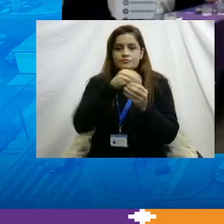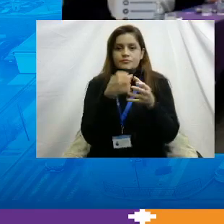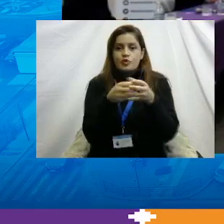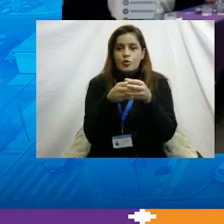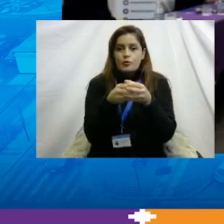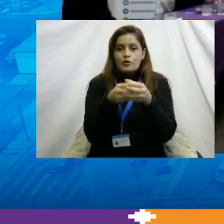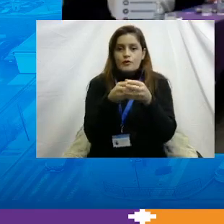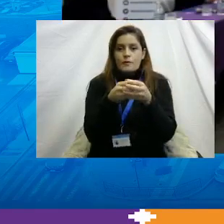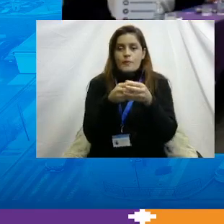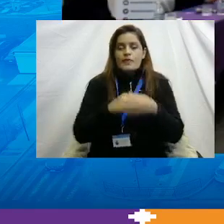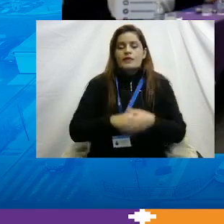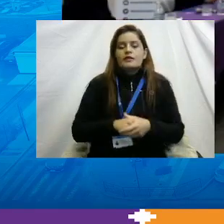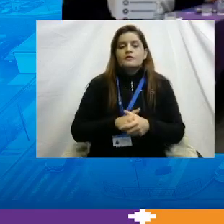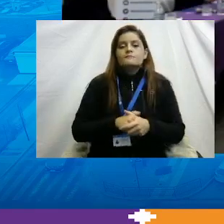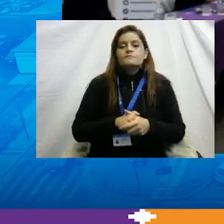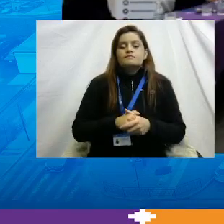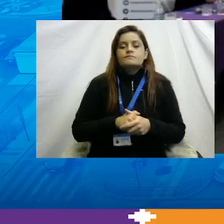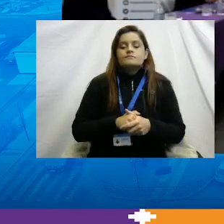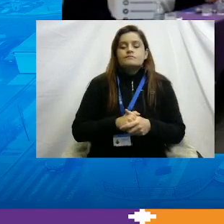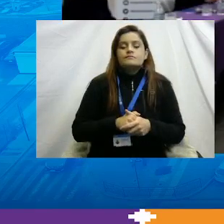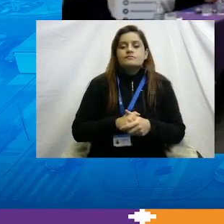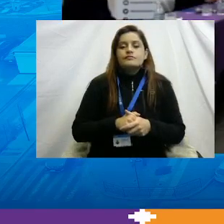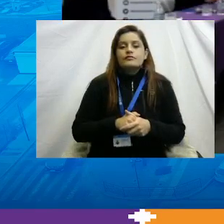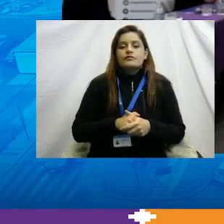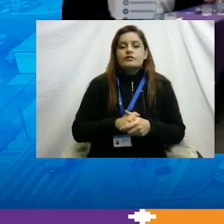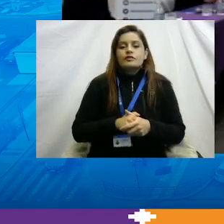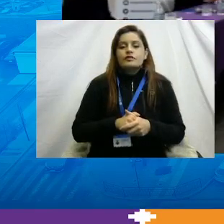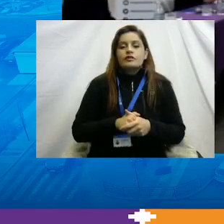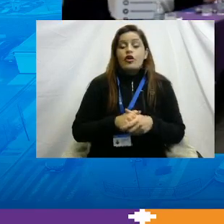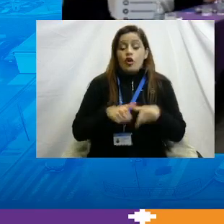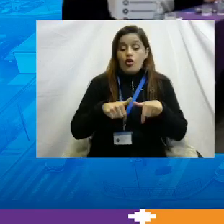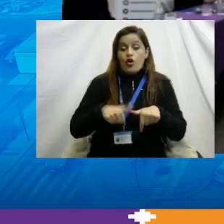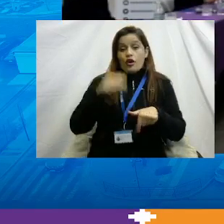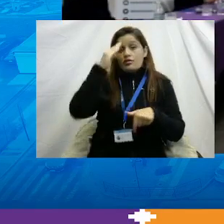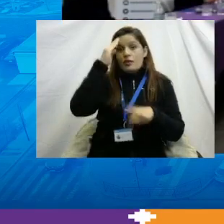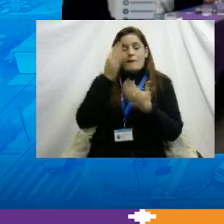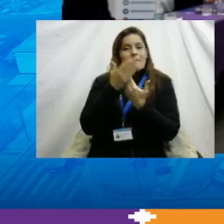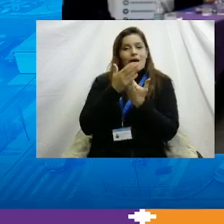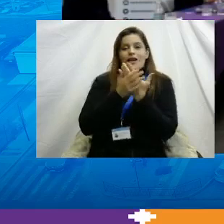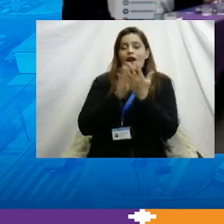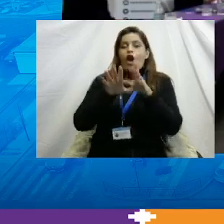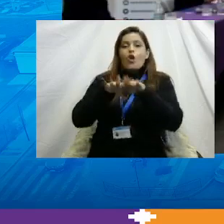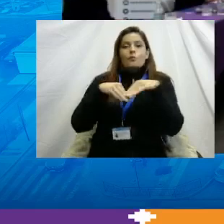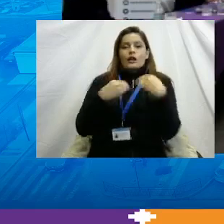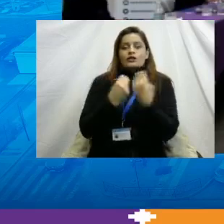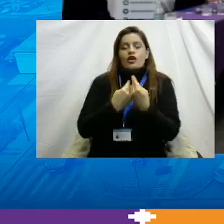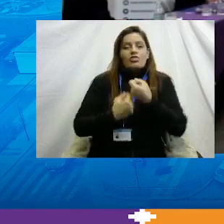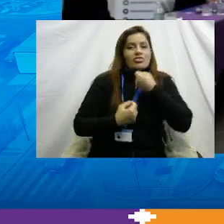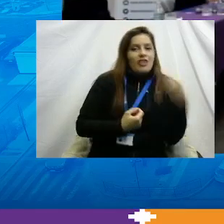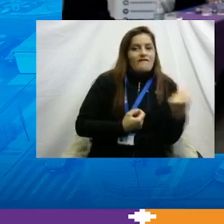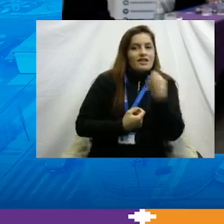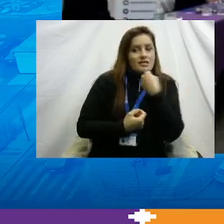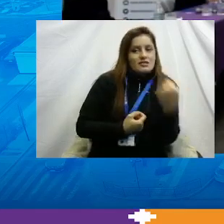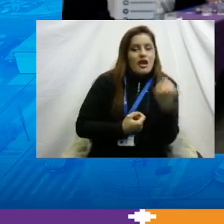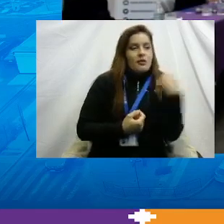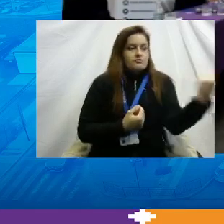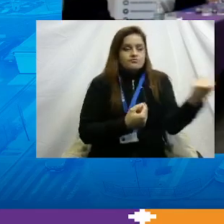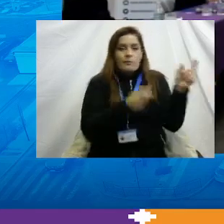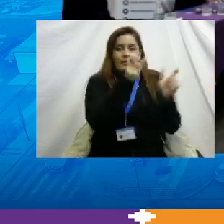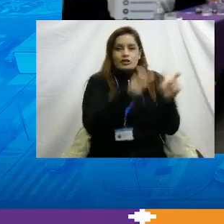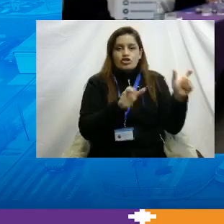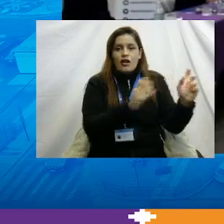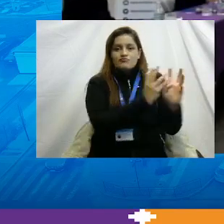la directora Judith Céspedes. De hecho, ya durante toda la mañana estuve en una entrevista y vamos a estar así durante las